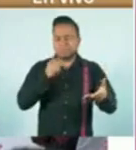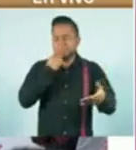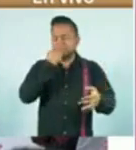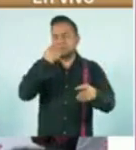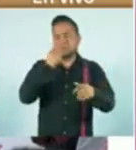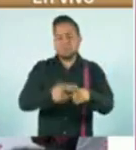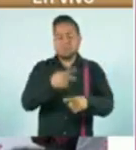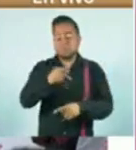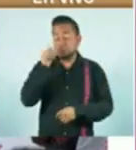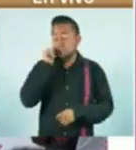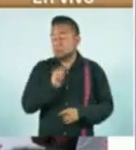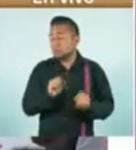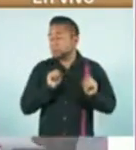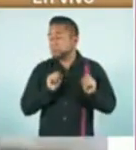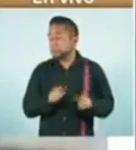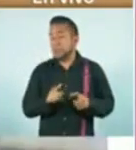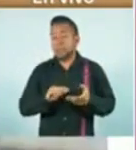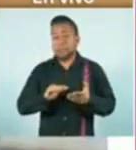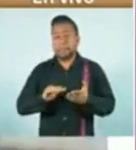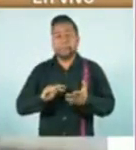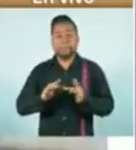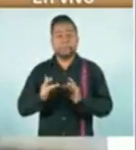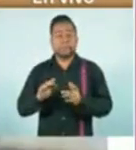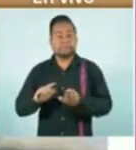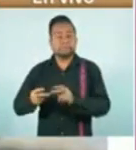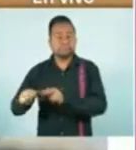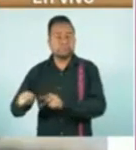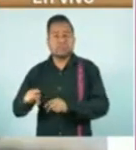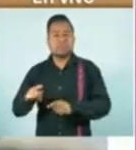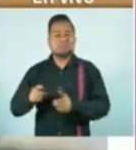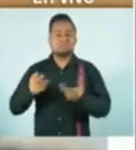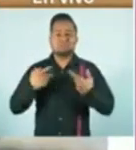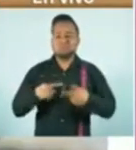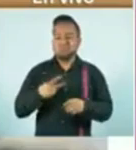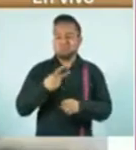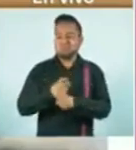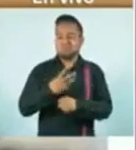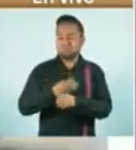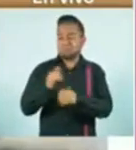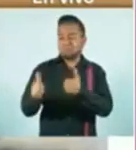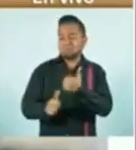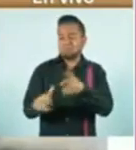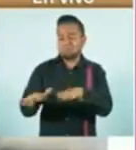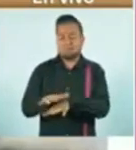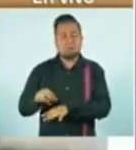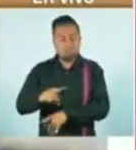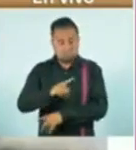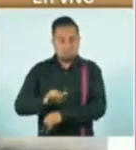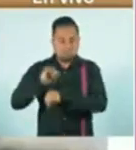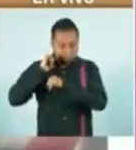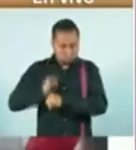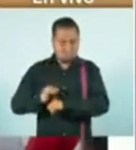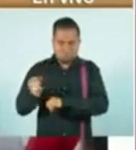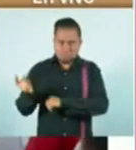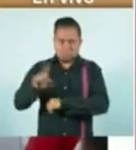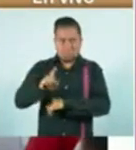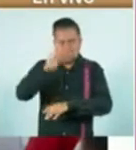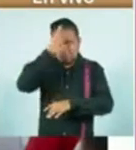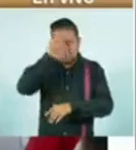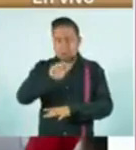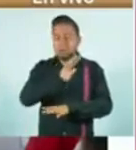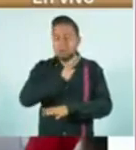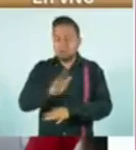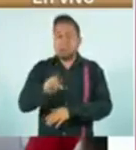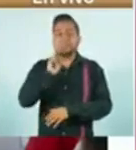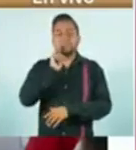siempre se dedica a tergiversar, funcionarios de tercera, de segunda, no, son titulares. Se hizo un compromiso